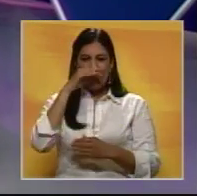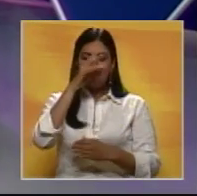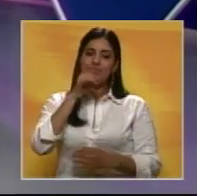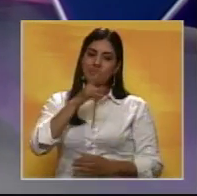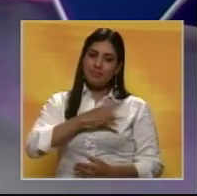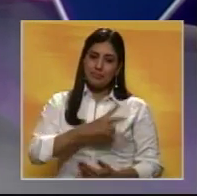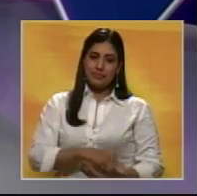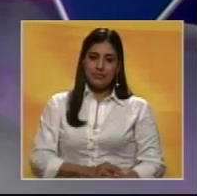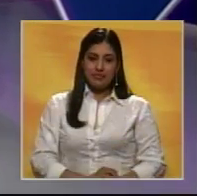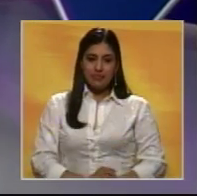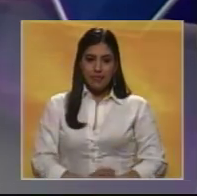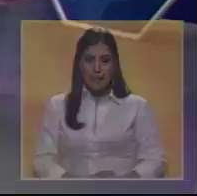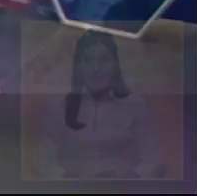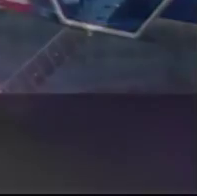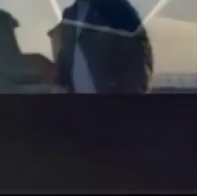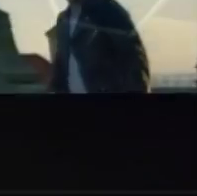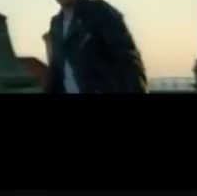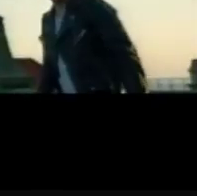su noticiero Venevisión.